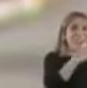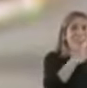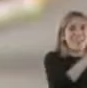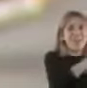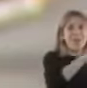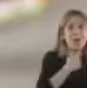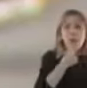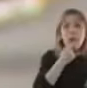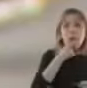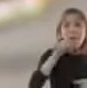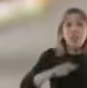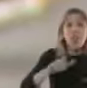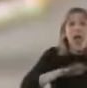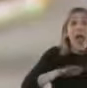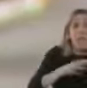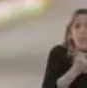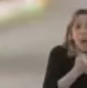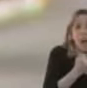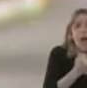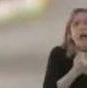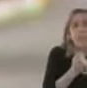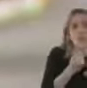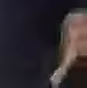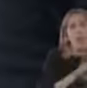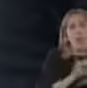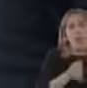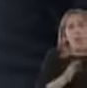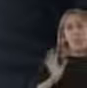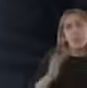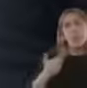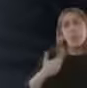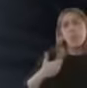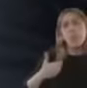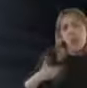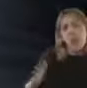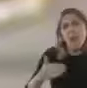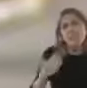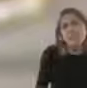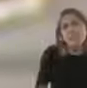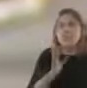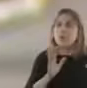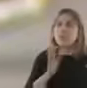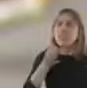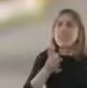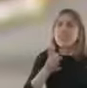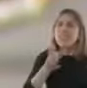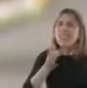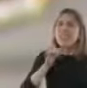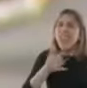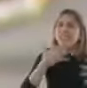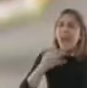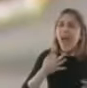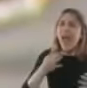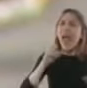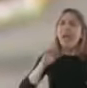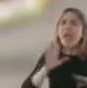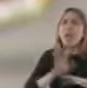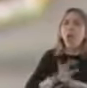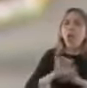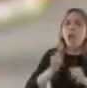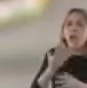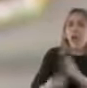equivoca. Y entonces es muy posible que hayamos cometido errores. Pero nuestros errores,